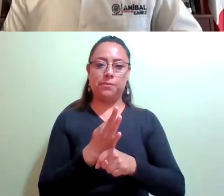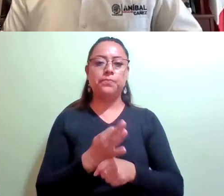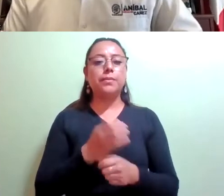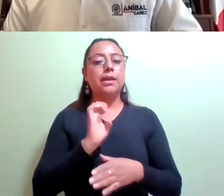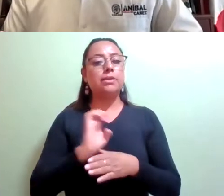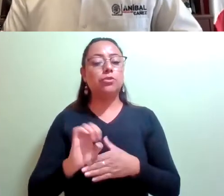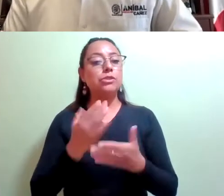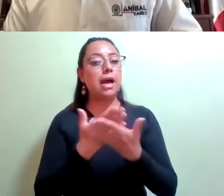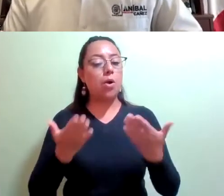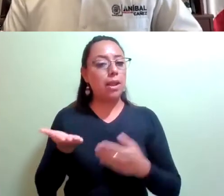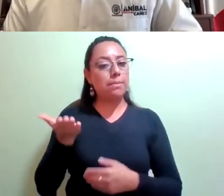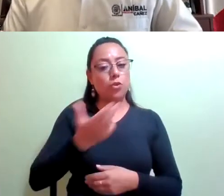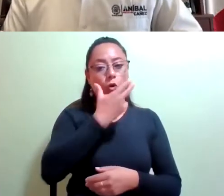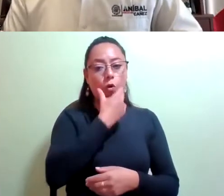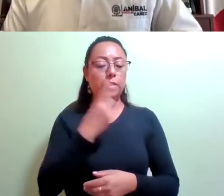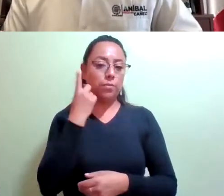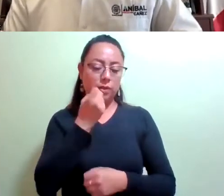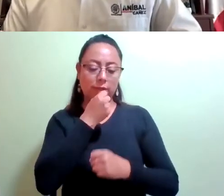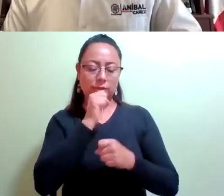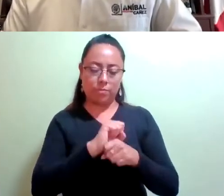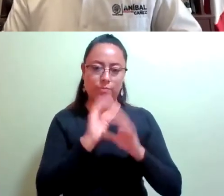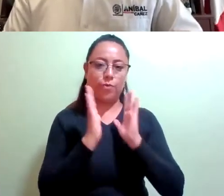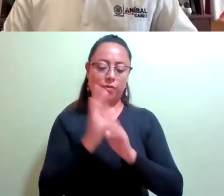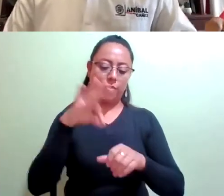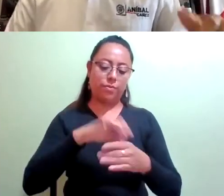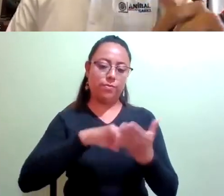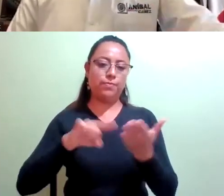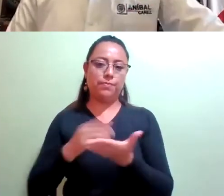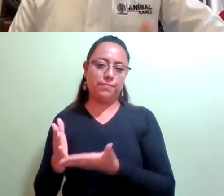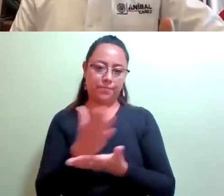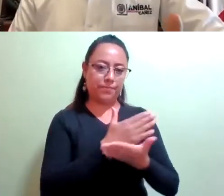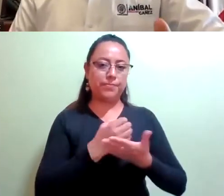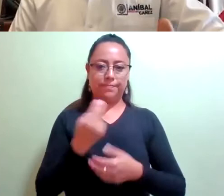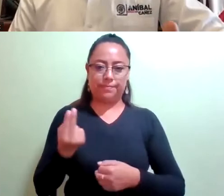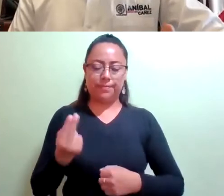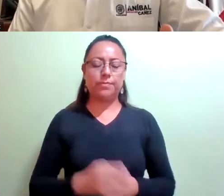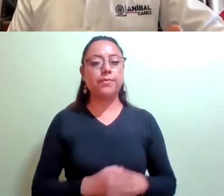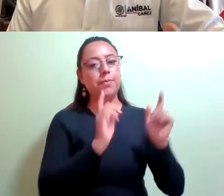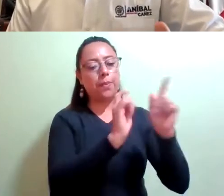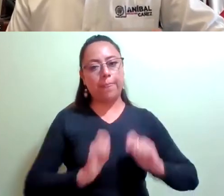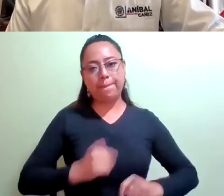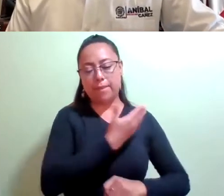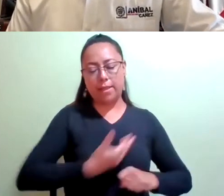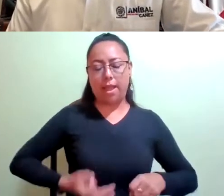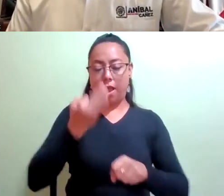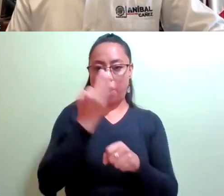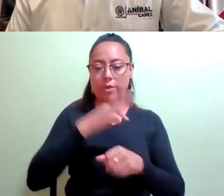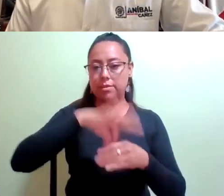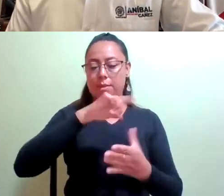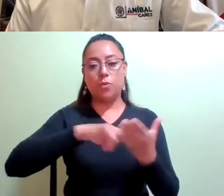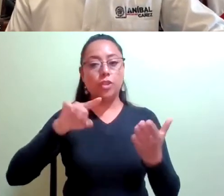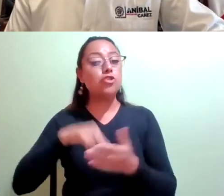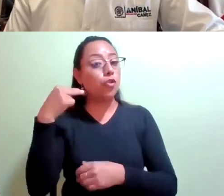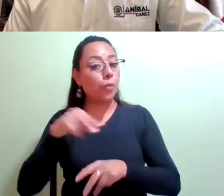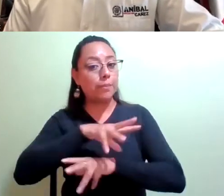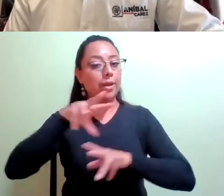al diputado secretario recabar la votación correspondiente. Por instrucciones de la presidencia se somete a votación